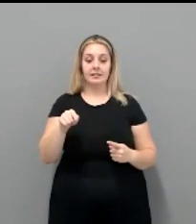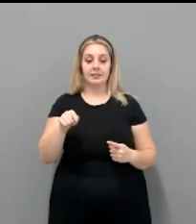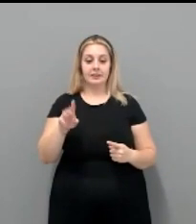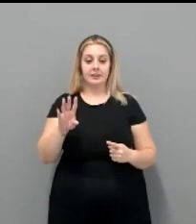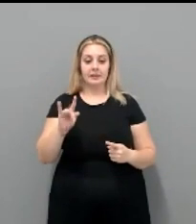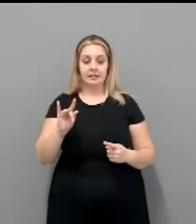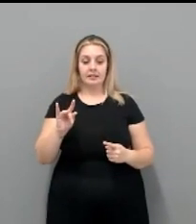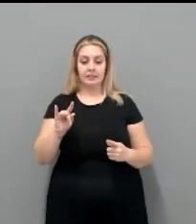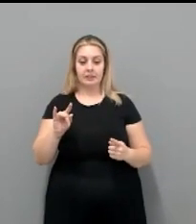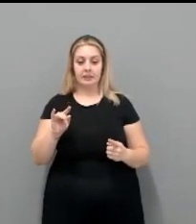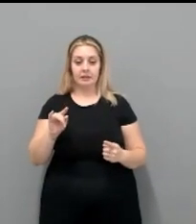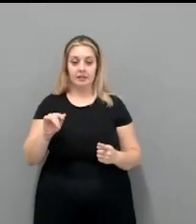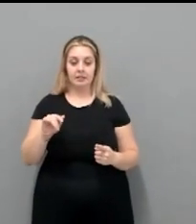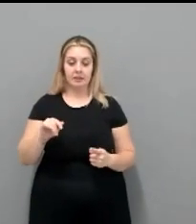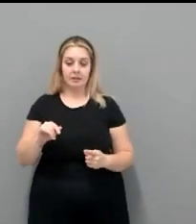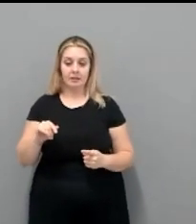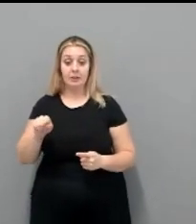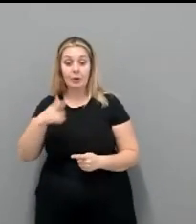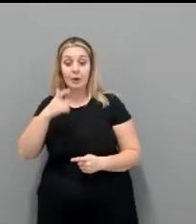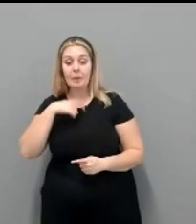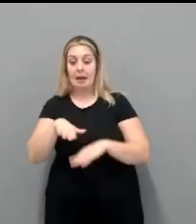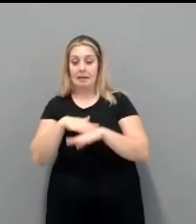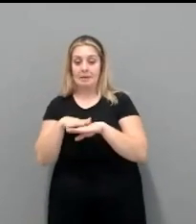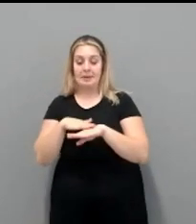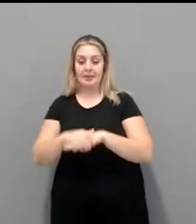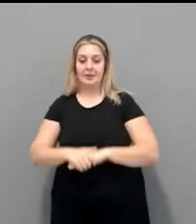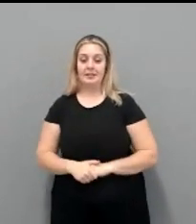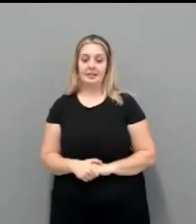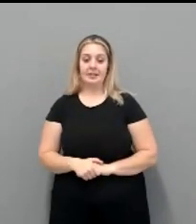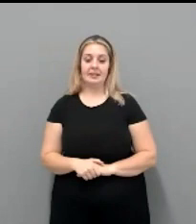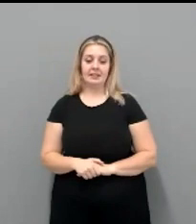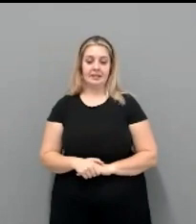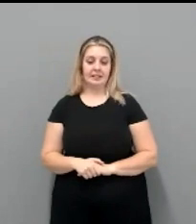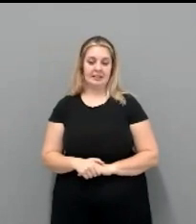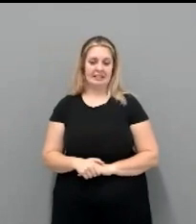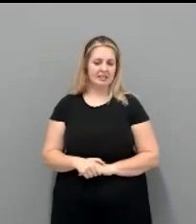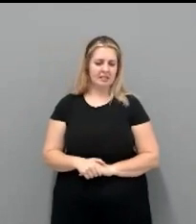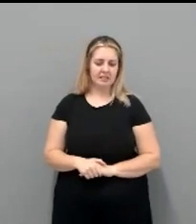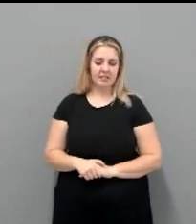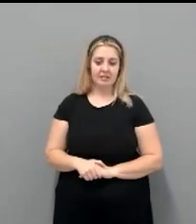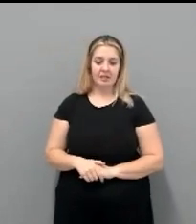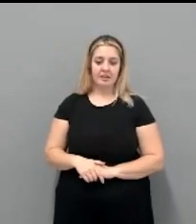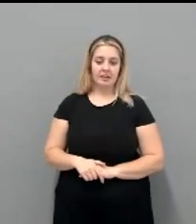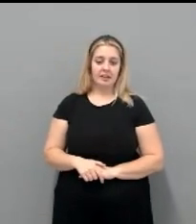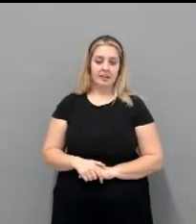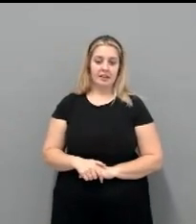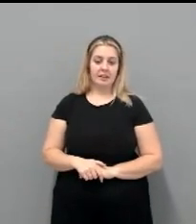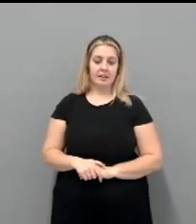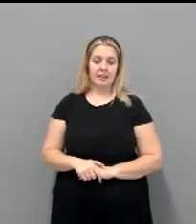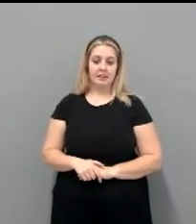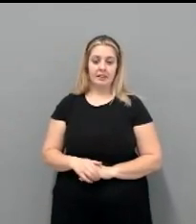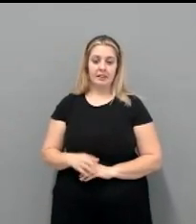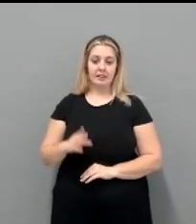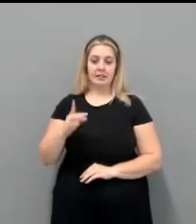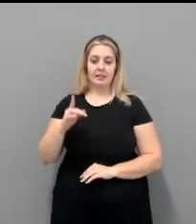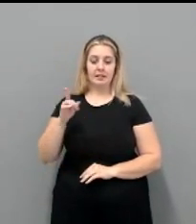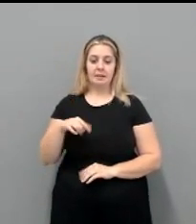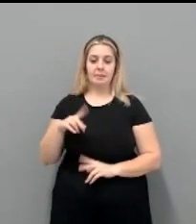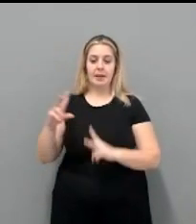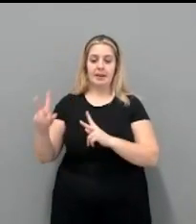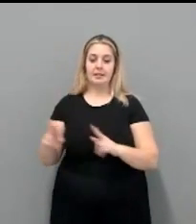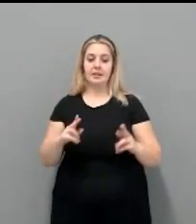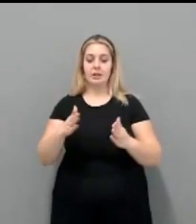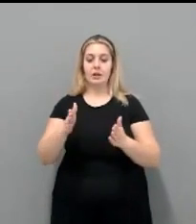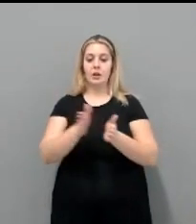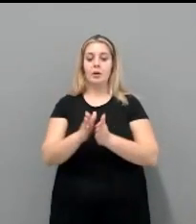Sí, eres tú la logopeda. Vale, perdona. Sí, pero bueno, en mi caso, por ejemplo, Luca en concreto, también viene a sesiones con mi compañera